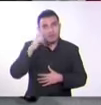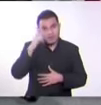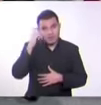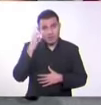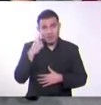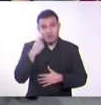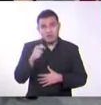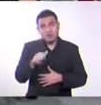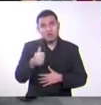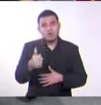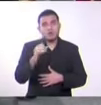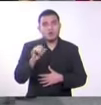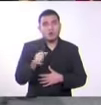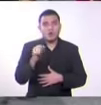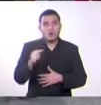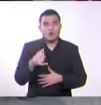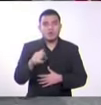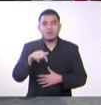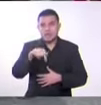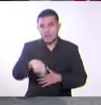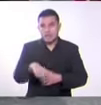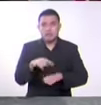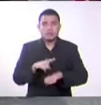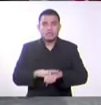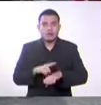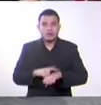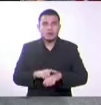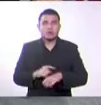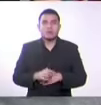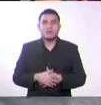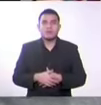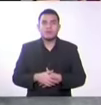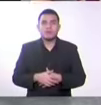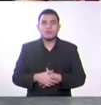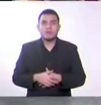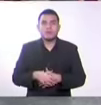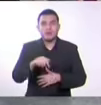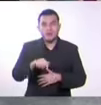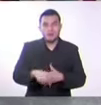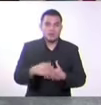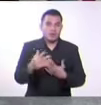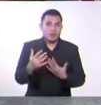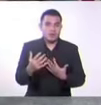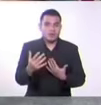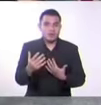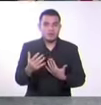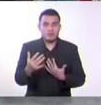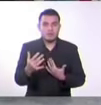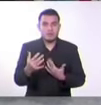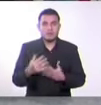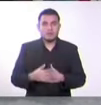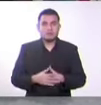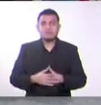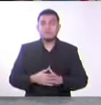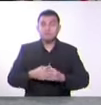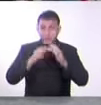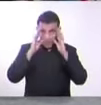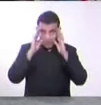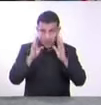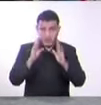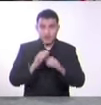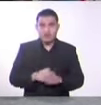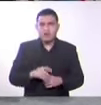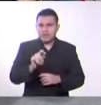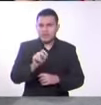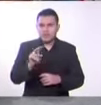próximo jueves, siempre, a la misma hora. A la misma hora. Aquí los esperamos. Bueno, siempre hay que poner mucha atención en las redes, en la